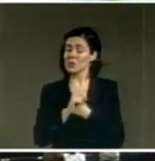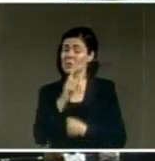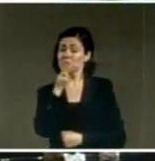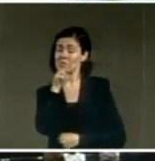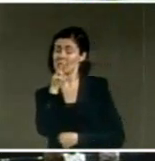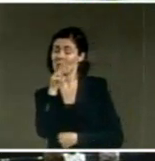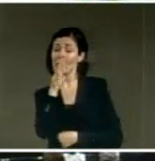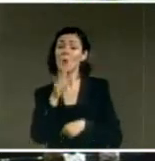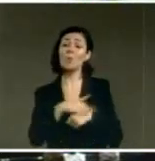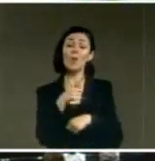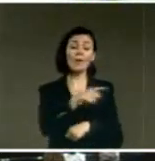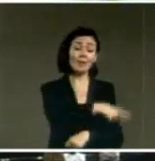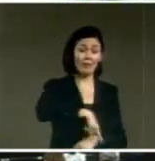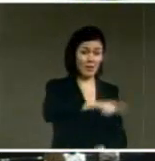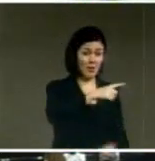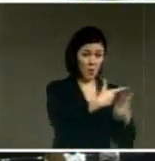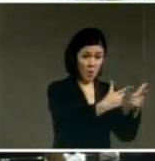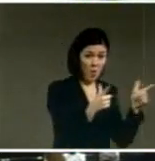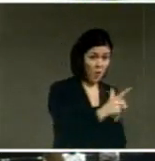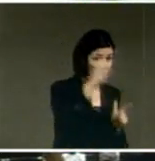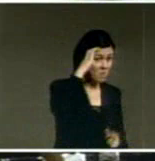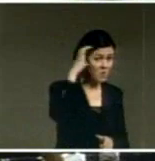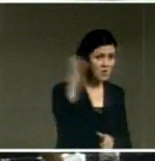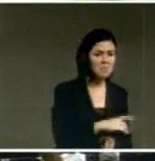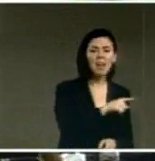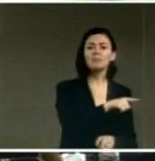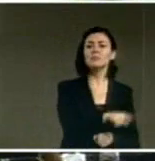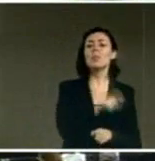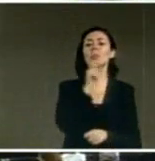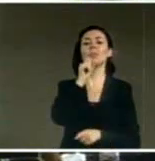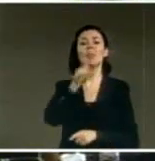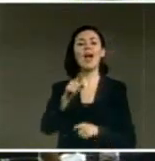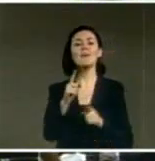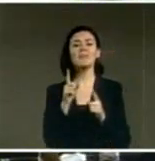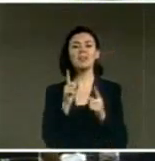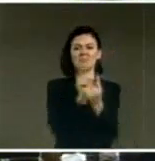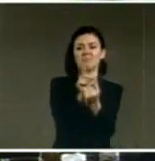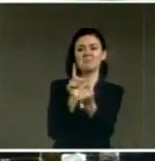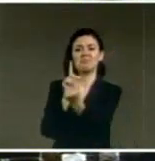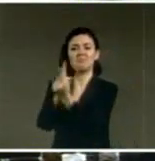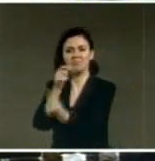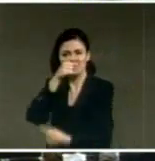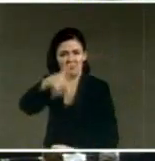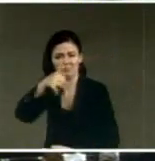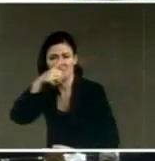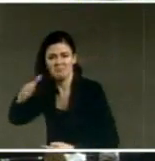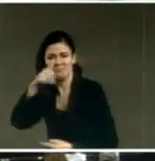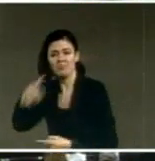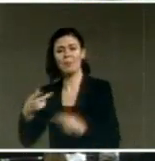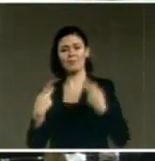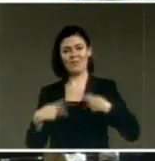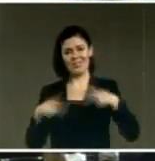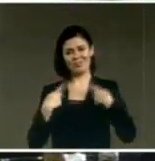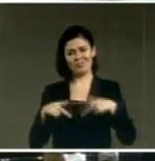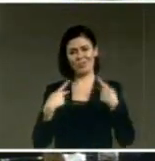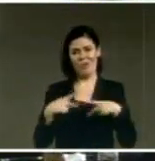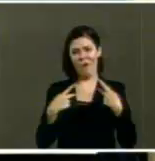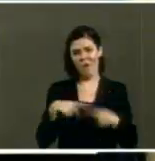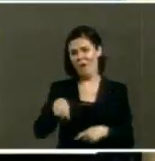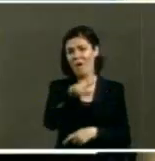para extorsionar, para secuestrar, para amenazar. Y por eso actuamos, para defender a las